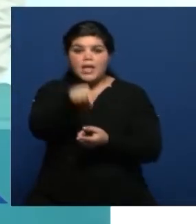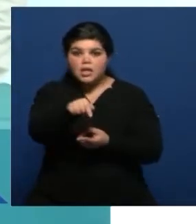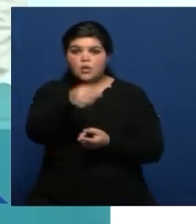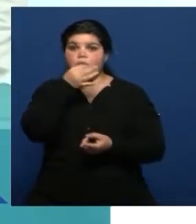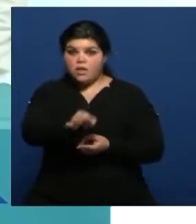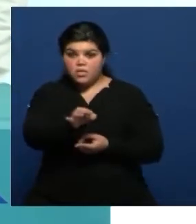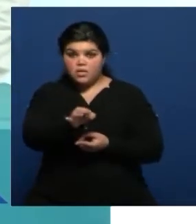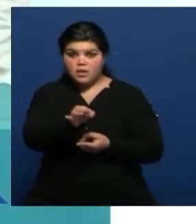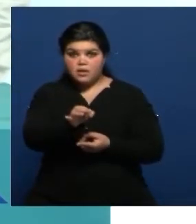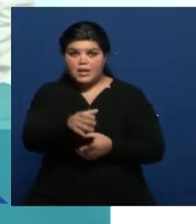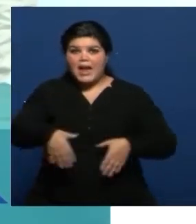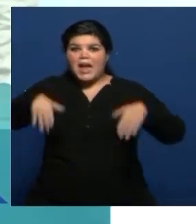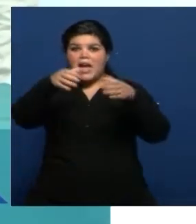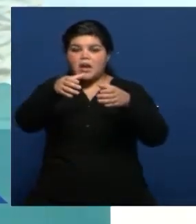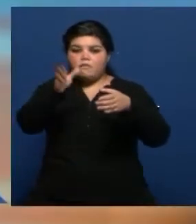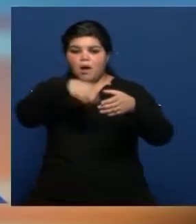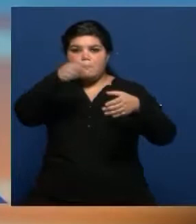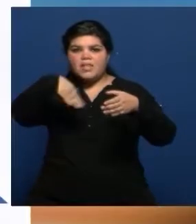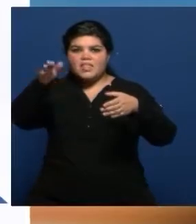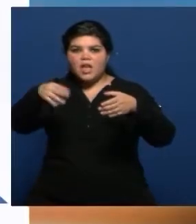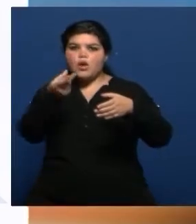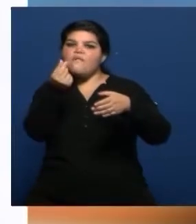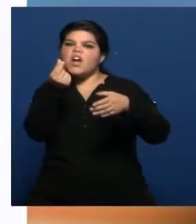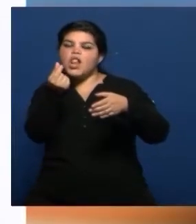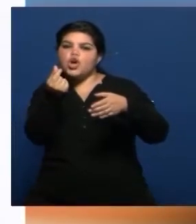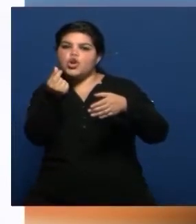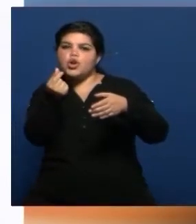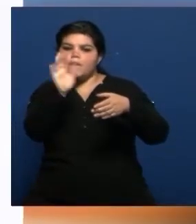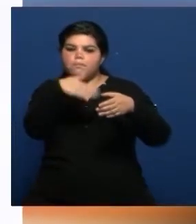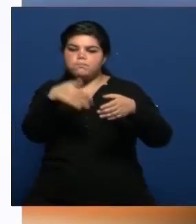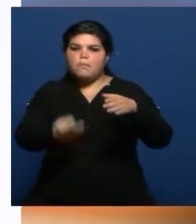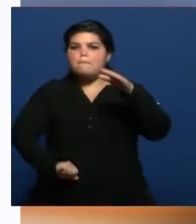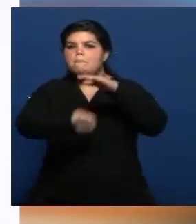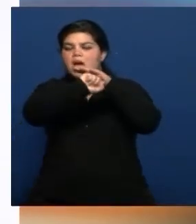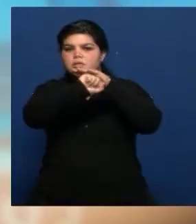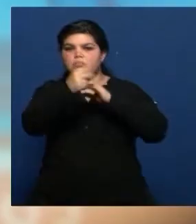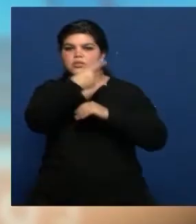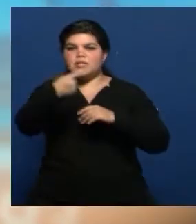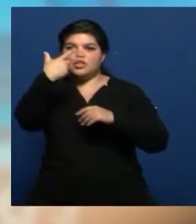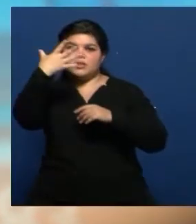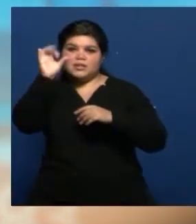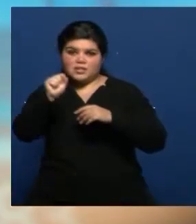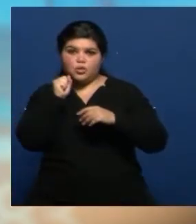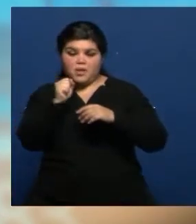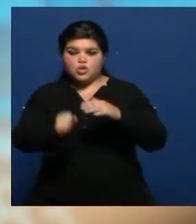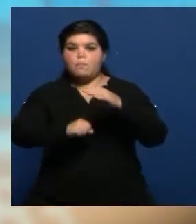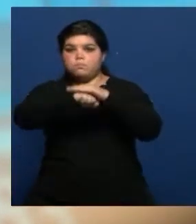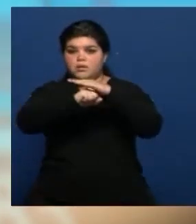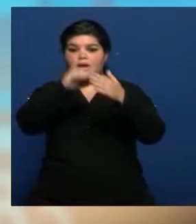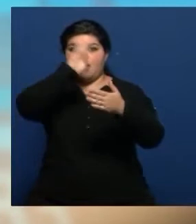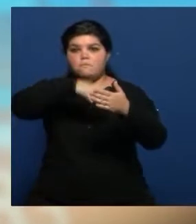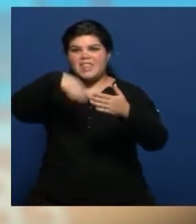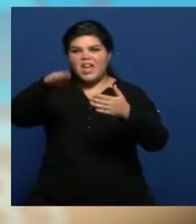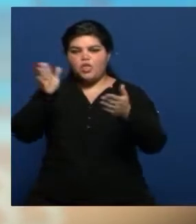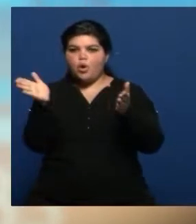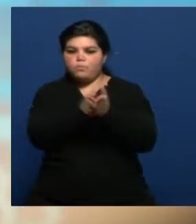esté pintado el valor de referencia máximo que tiene que tener el consumidor final. 135 pesos. Entonces, cuando va